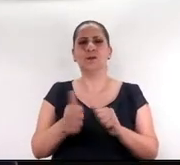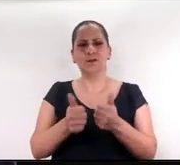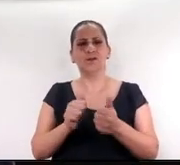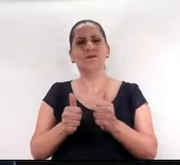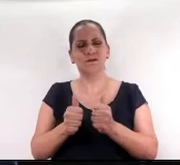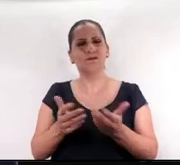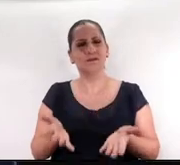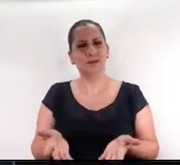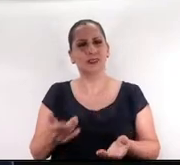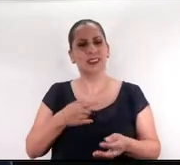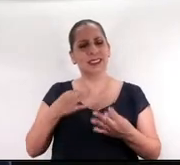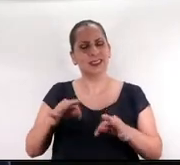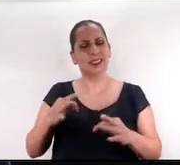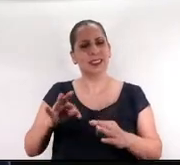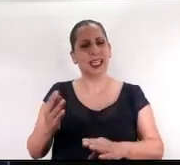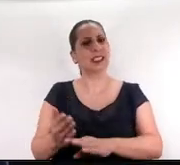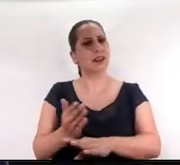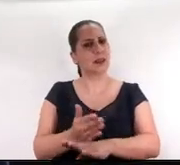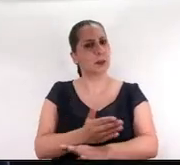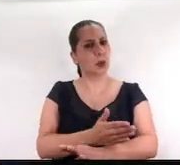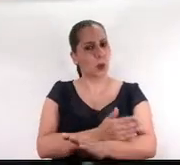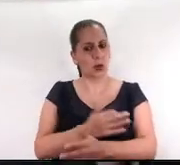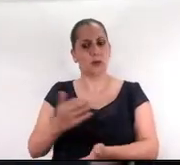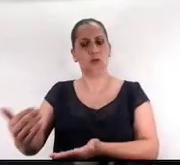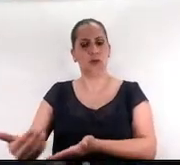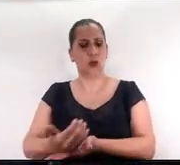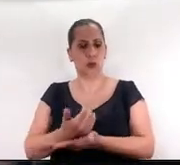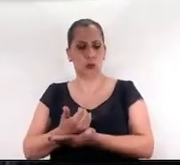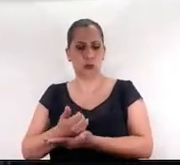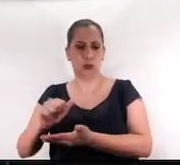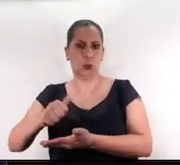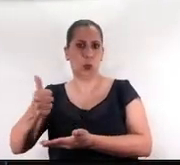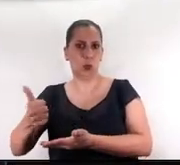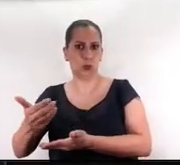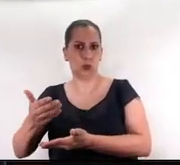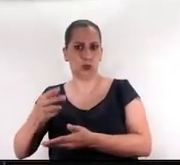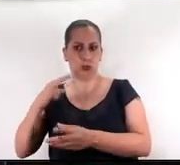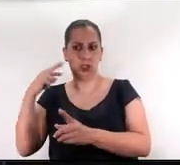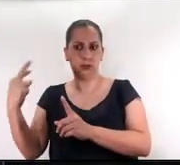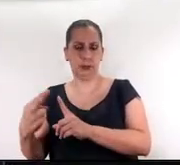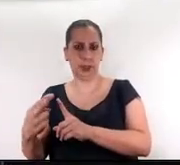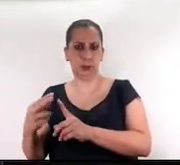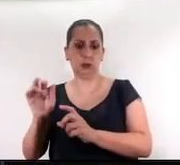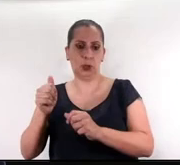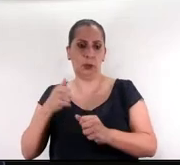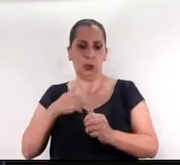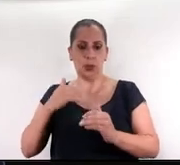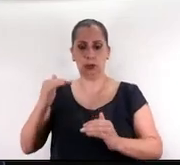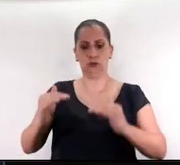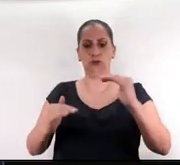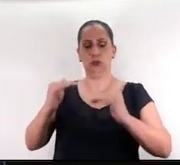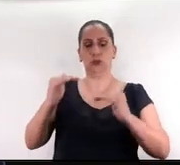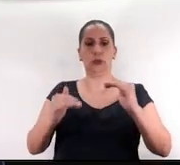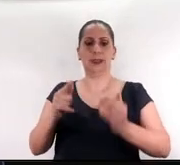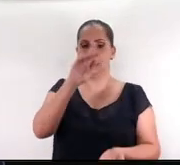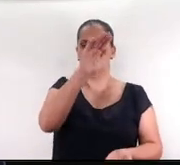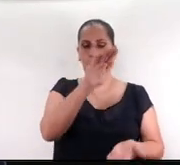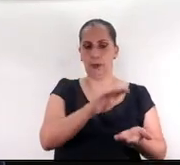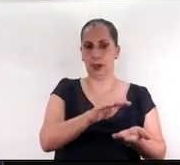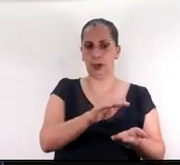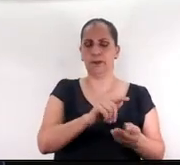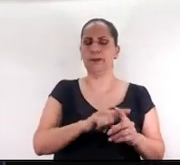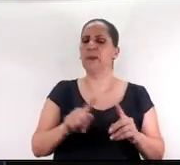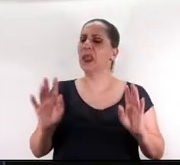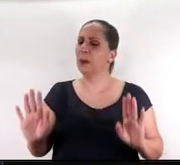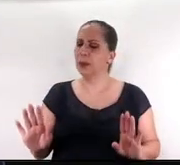que debemos mejorar la recaudación en los otros rubros para poder compensar esa rebaja. Pero en cualquier